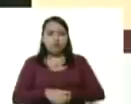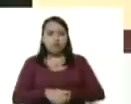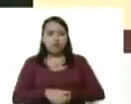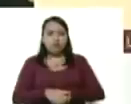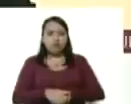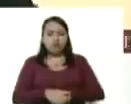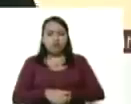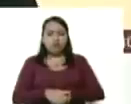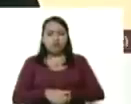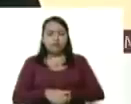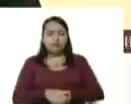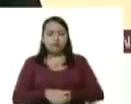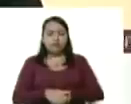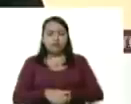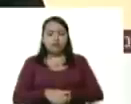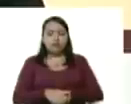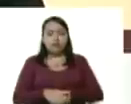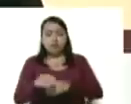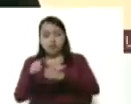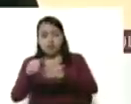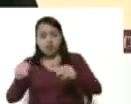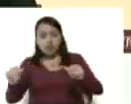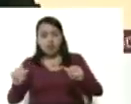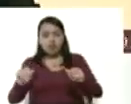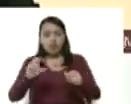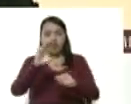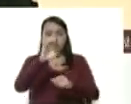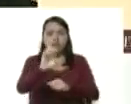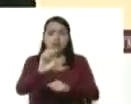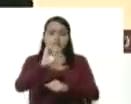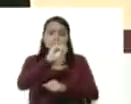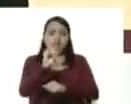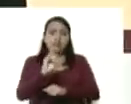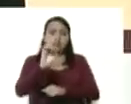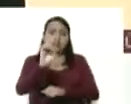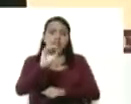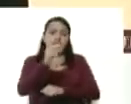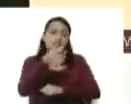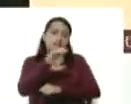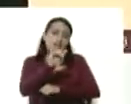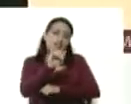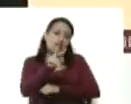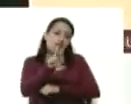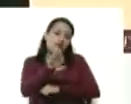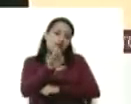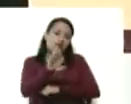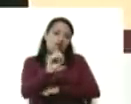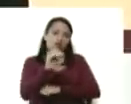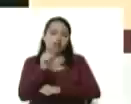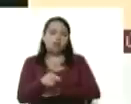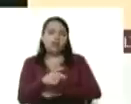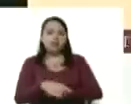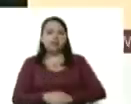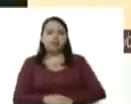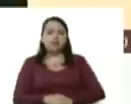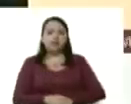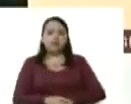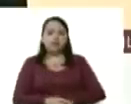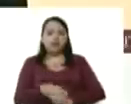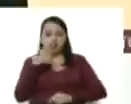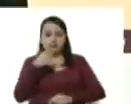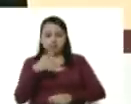sobre el Esequibo, pero también, así como la ratificación de la soberanía